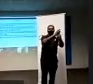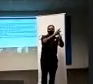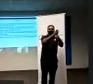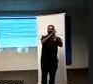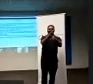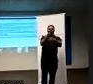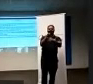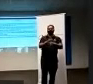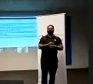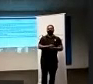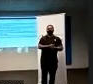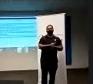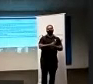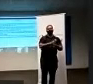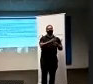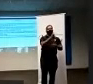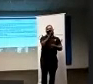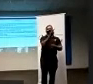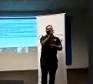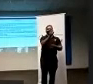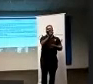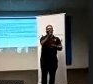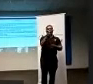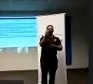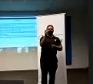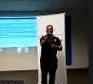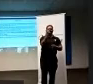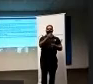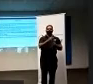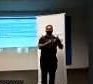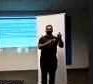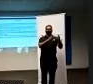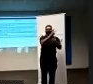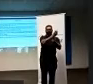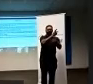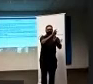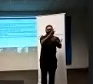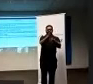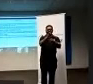que incluyó 28.000 pacientes que recibieron la vacuna Moderna,